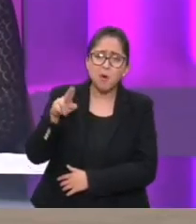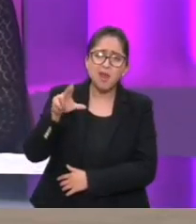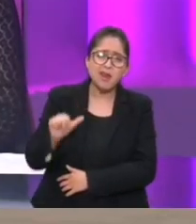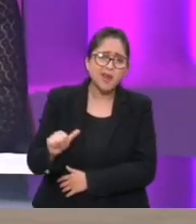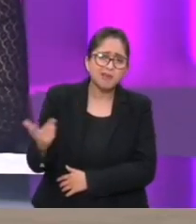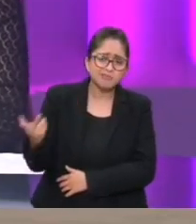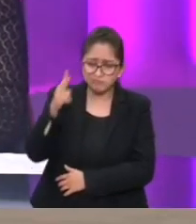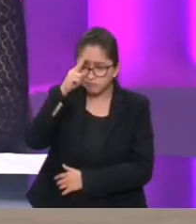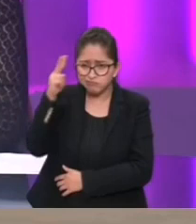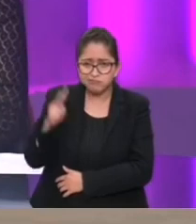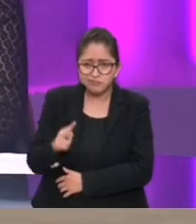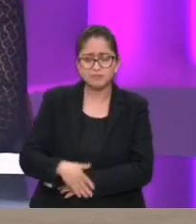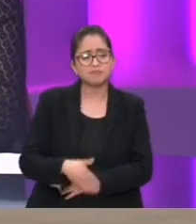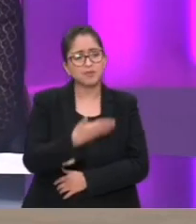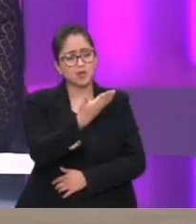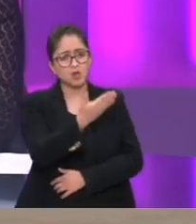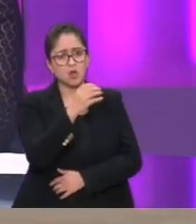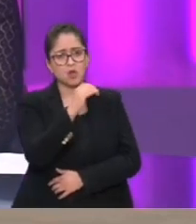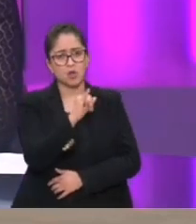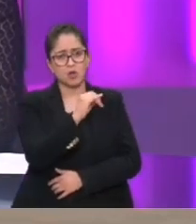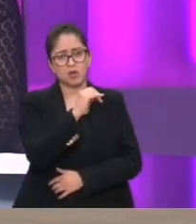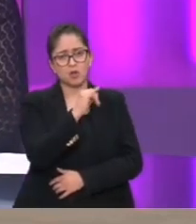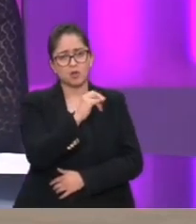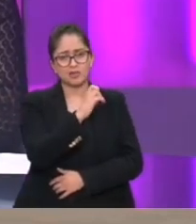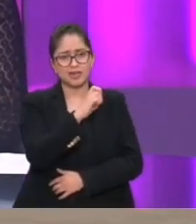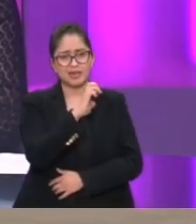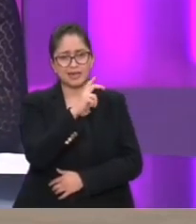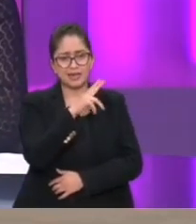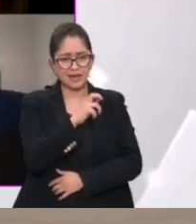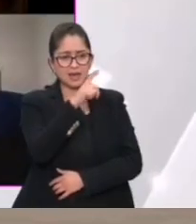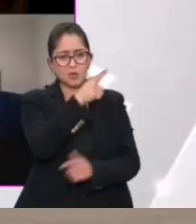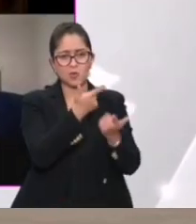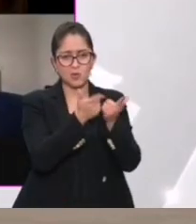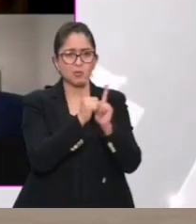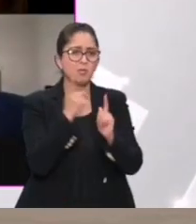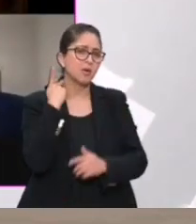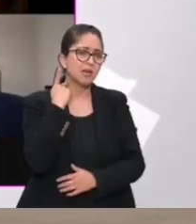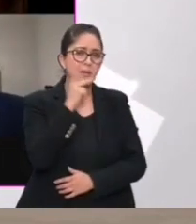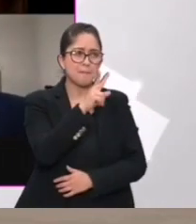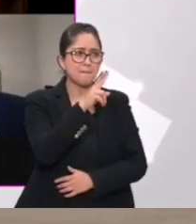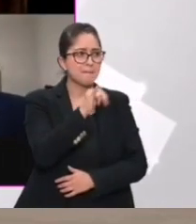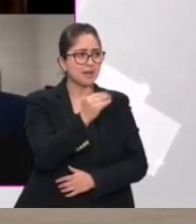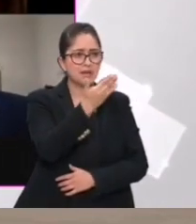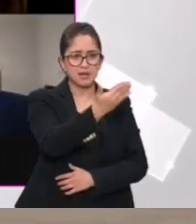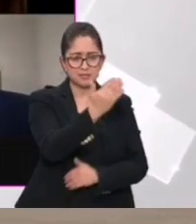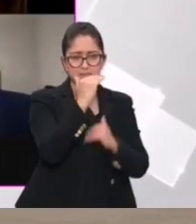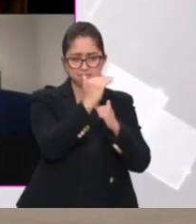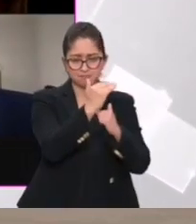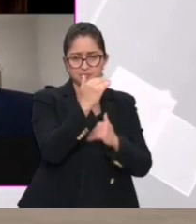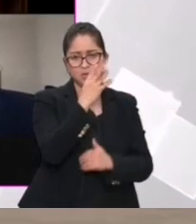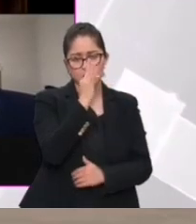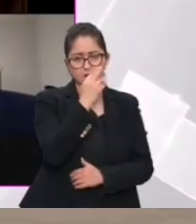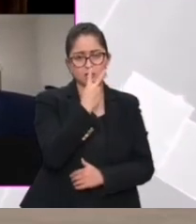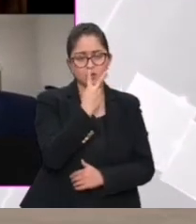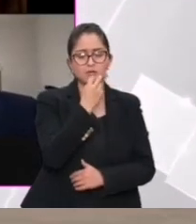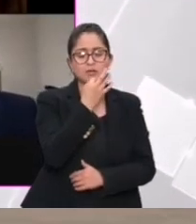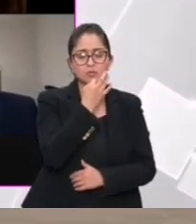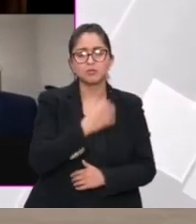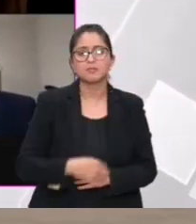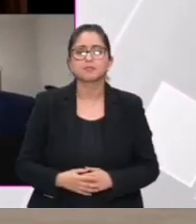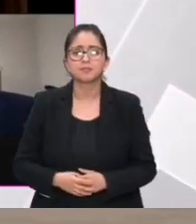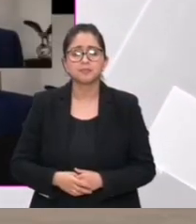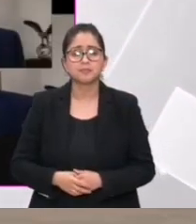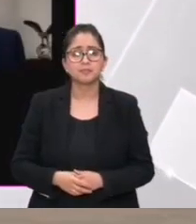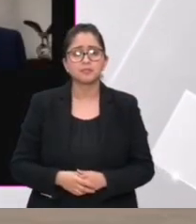réplica también de José Enrique Doher, por favor, del PRI, hasta por 30 segundos. Y señalar también al representante de Morena que,